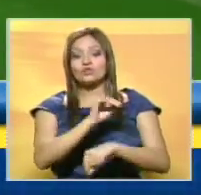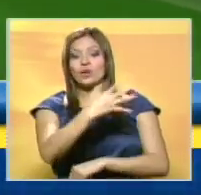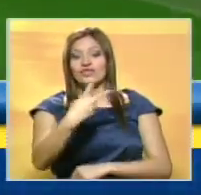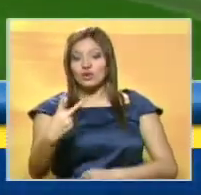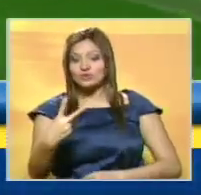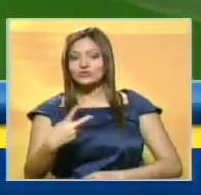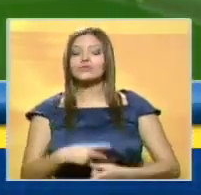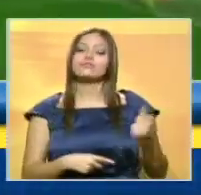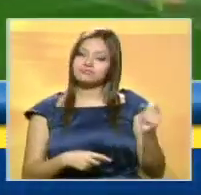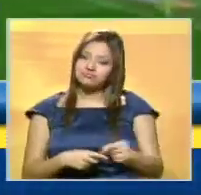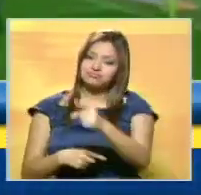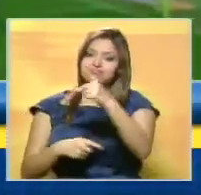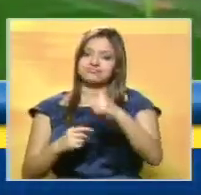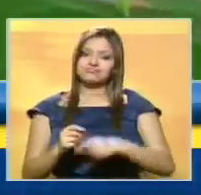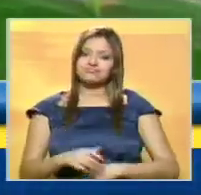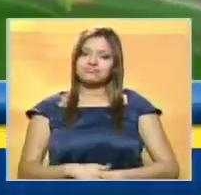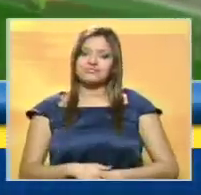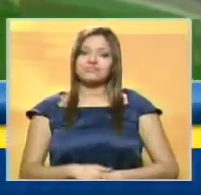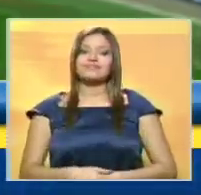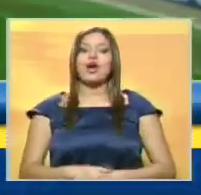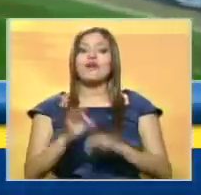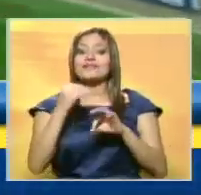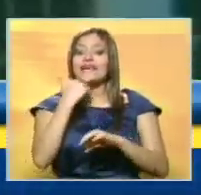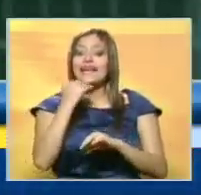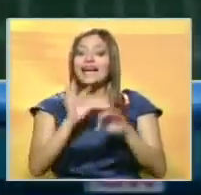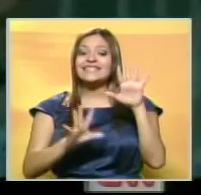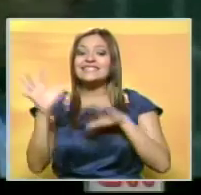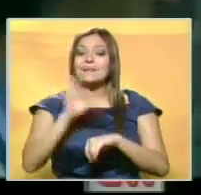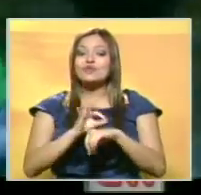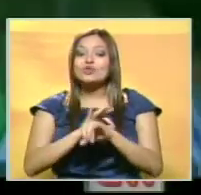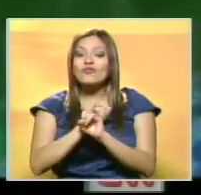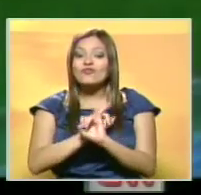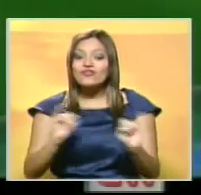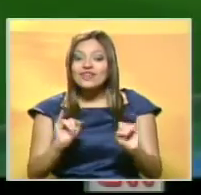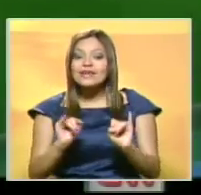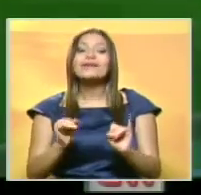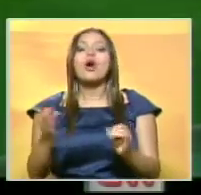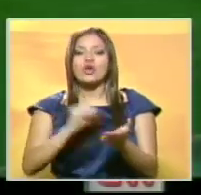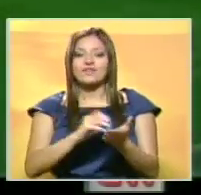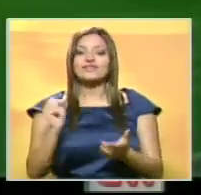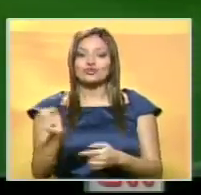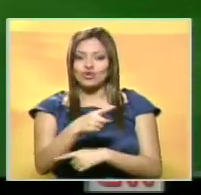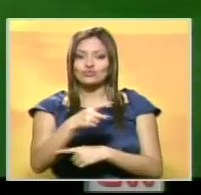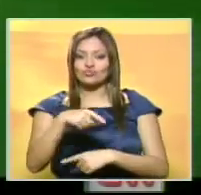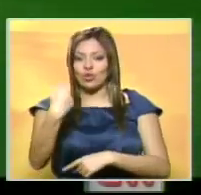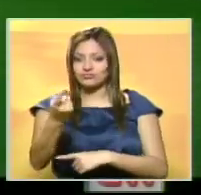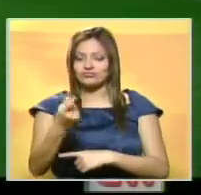Gómez empató el juego de las acciones ya a 15 minutos de final.